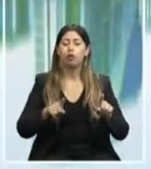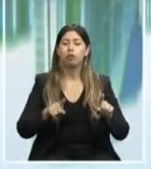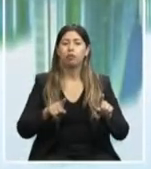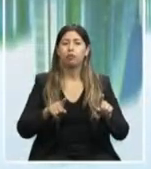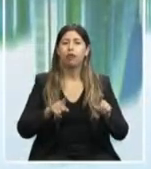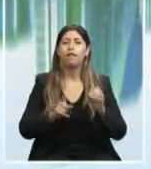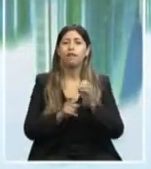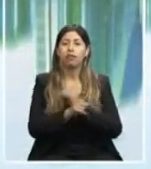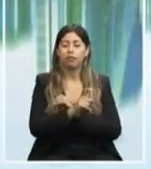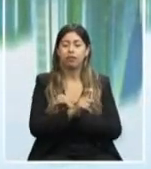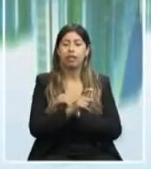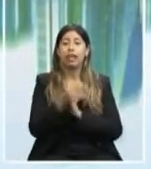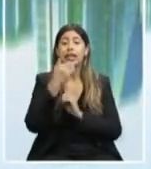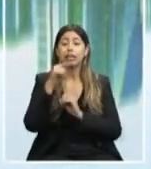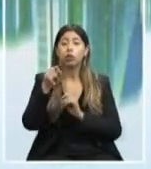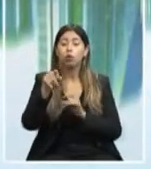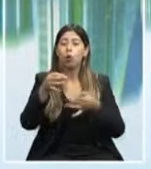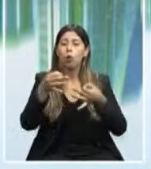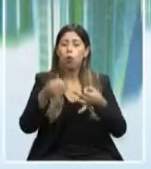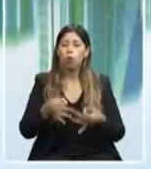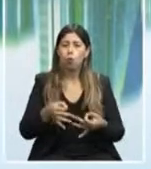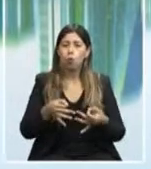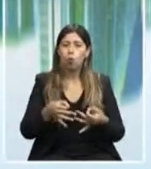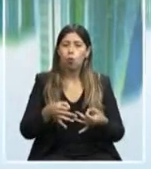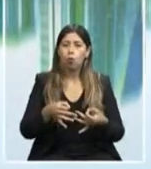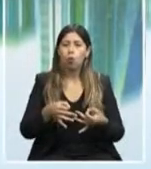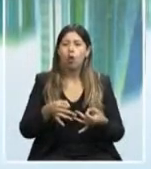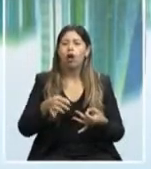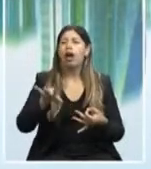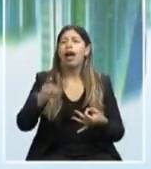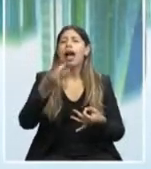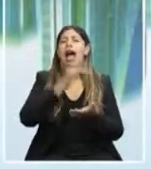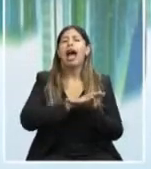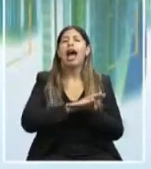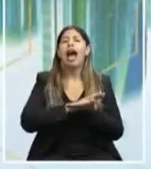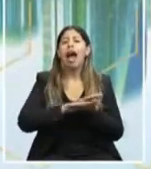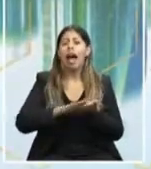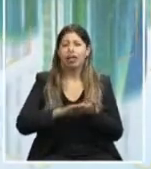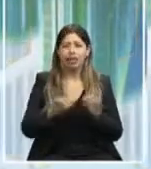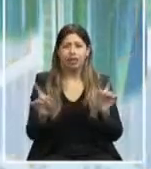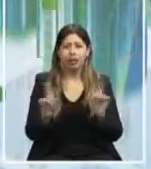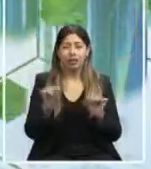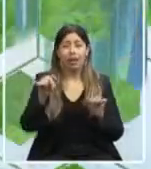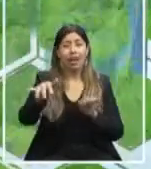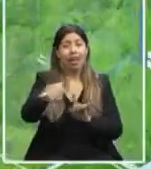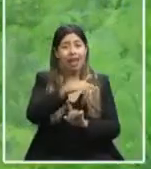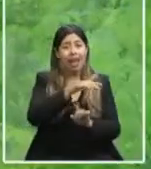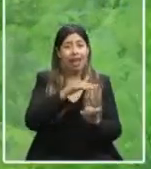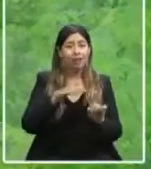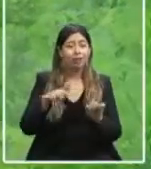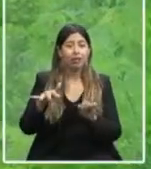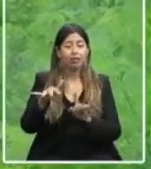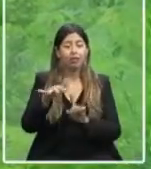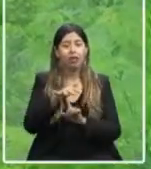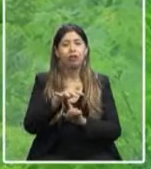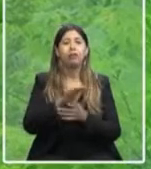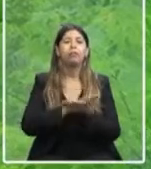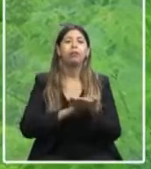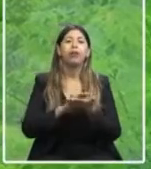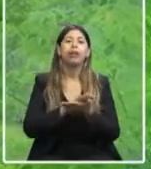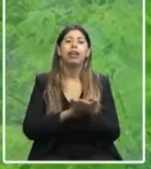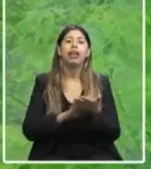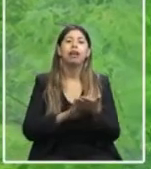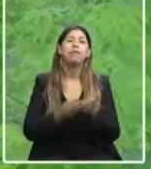coincide totalmente que no es gratis este tipo de situaciones como el aumento